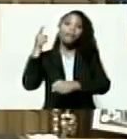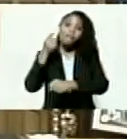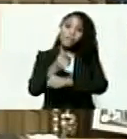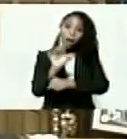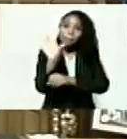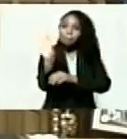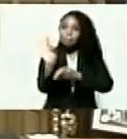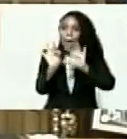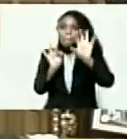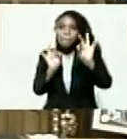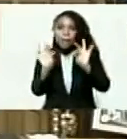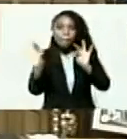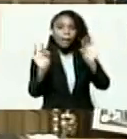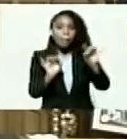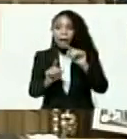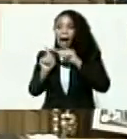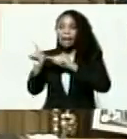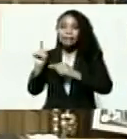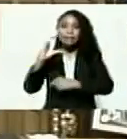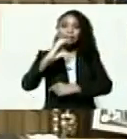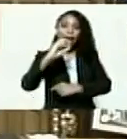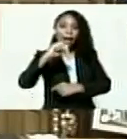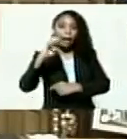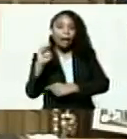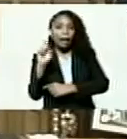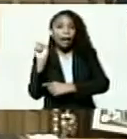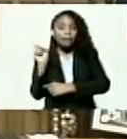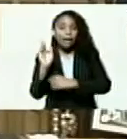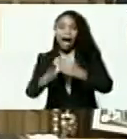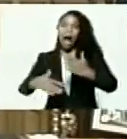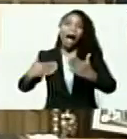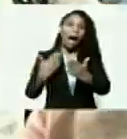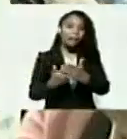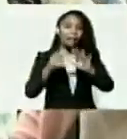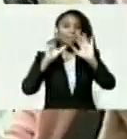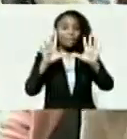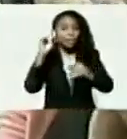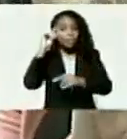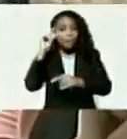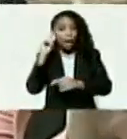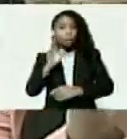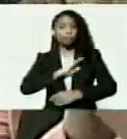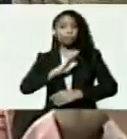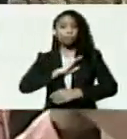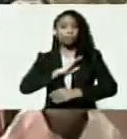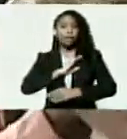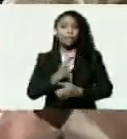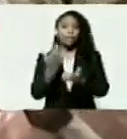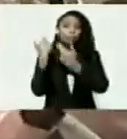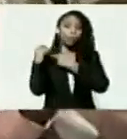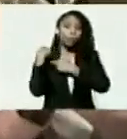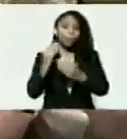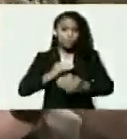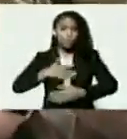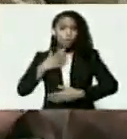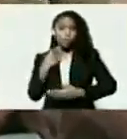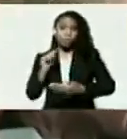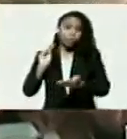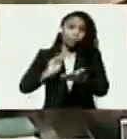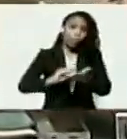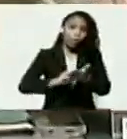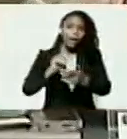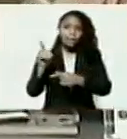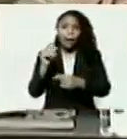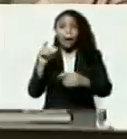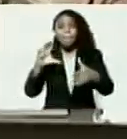elegirse a este Consejo Nacional Electoral. Hasta 10 días tenían para poder designarlo. Si fue presentado el